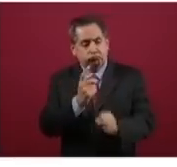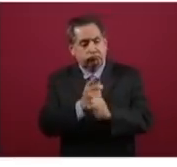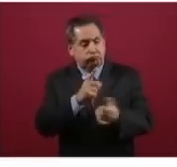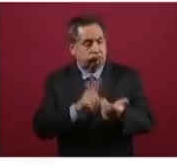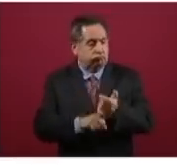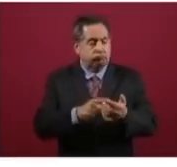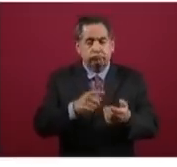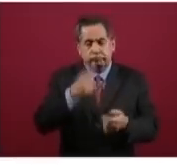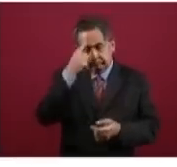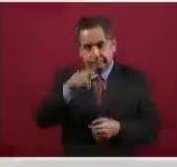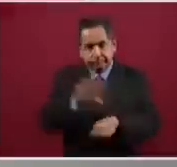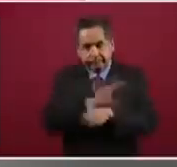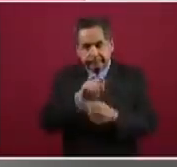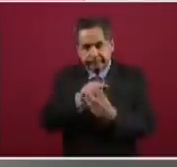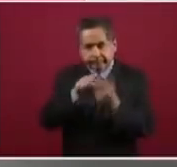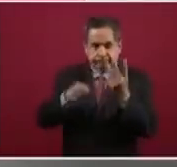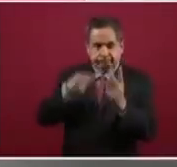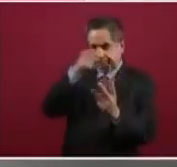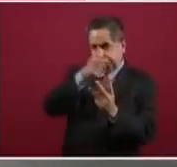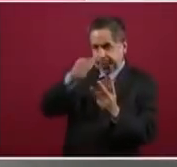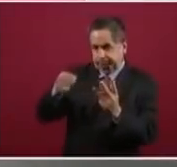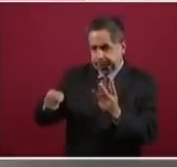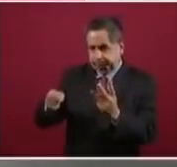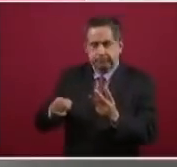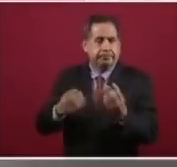sector energético muchas gracias